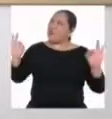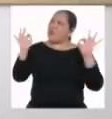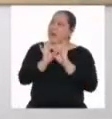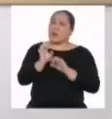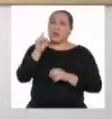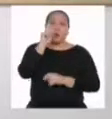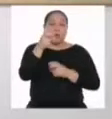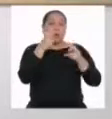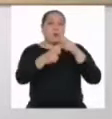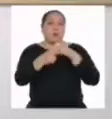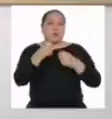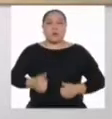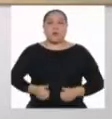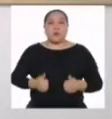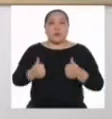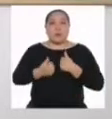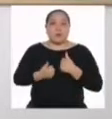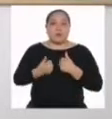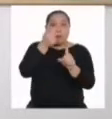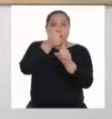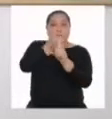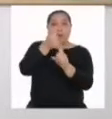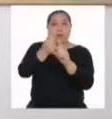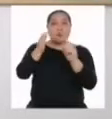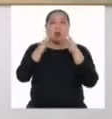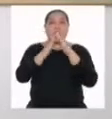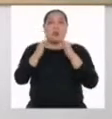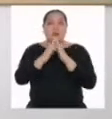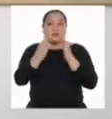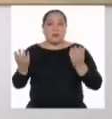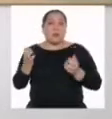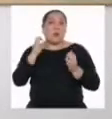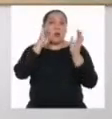problema que lo podemos vivir en nuestras propias casas es el